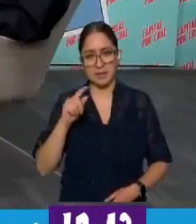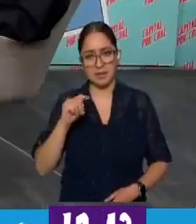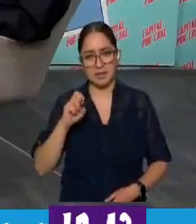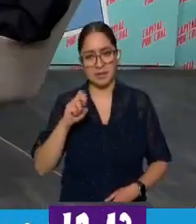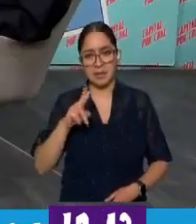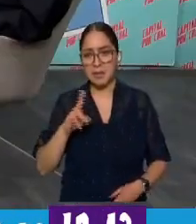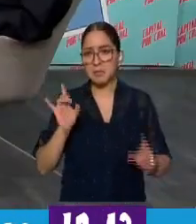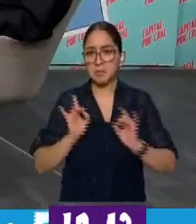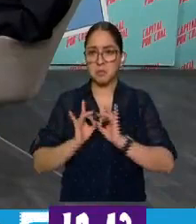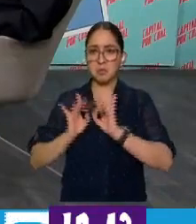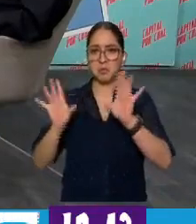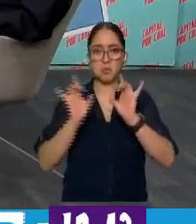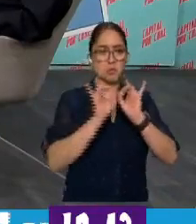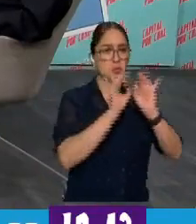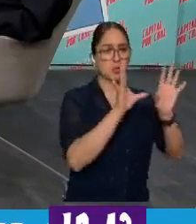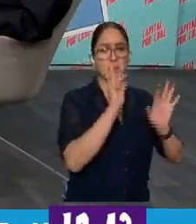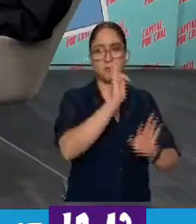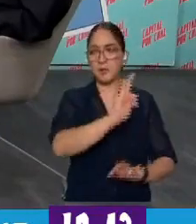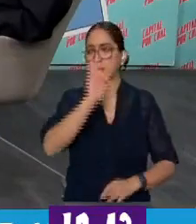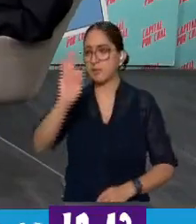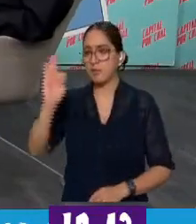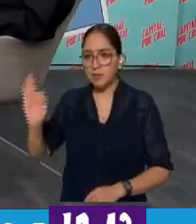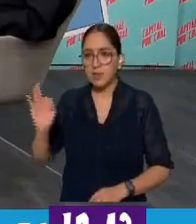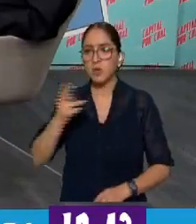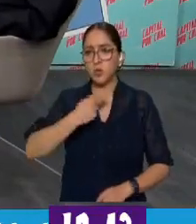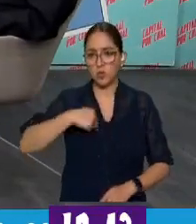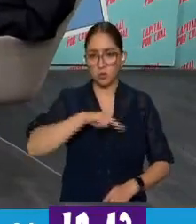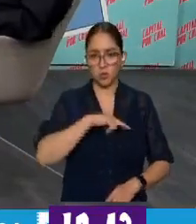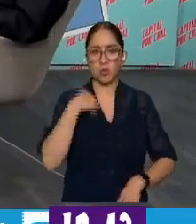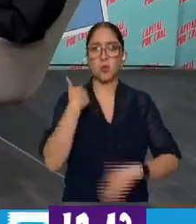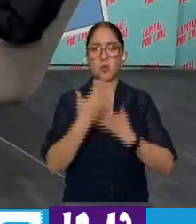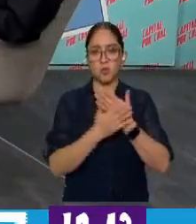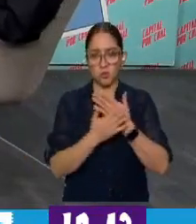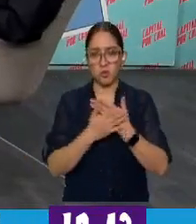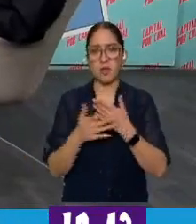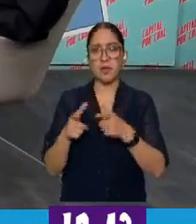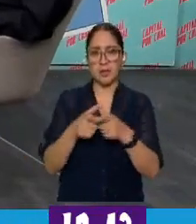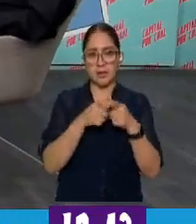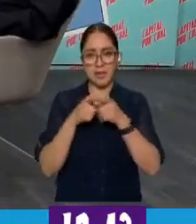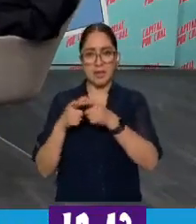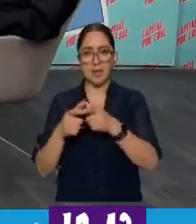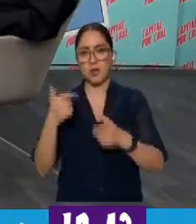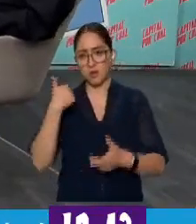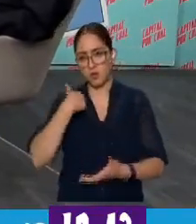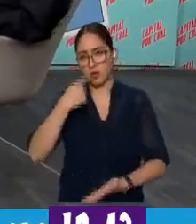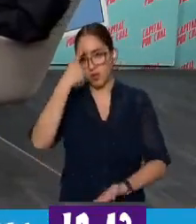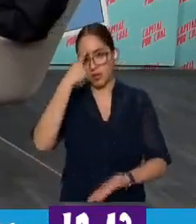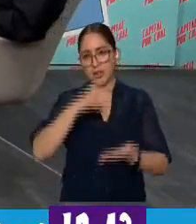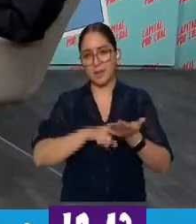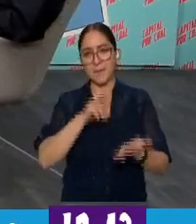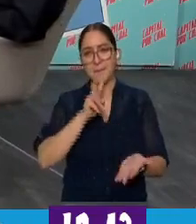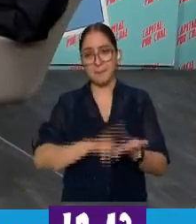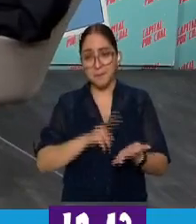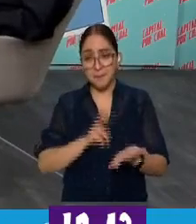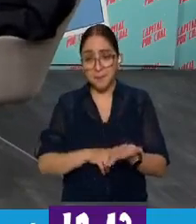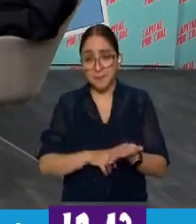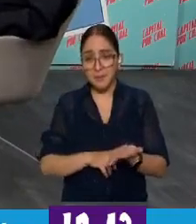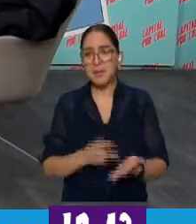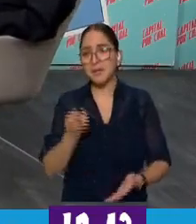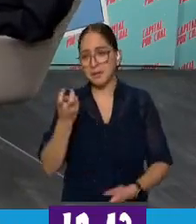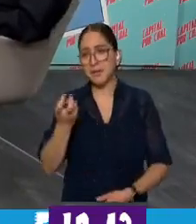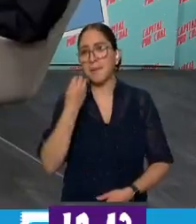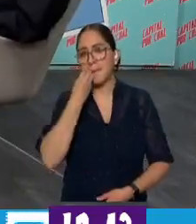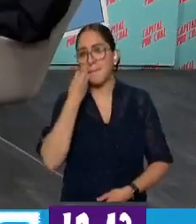repente se empezaron a salir fechas. Vamos a meternos a grabar disco porque creo que vale la qué pena. ¡Qué padre! ¡Qué padre! Entonces, ¡plano! Sí, wow, está padre,